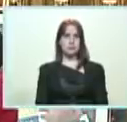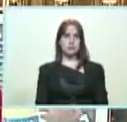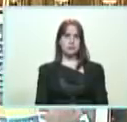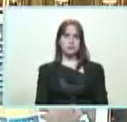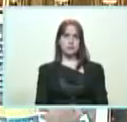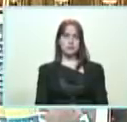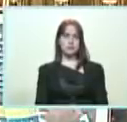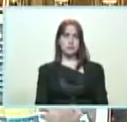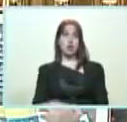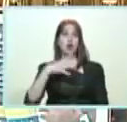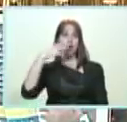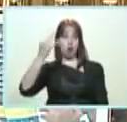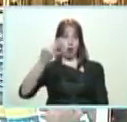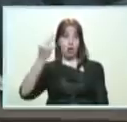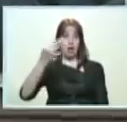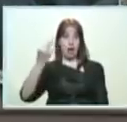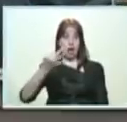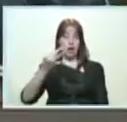Esa es la original.